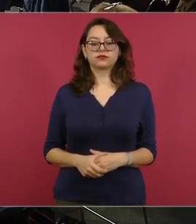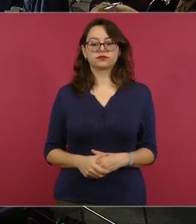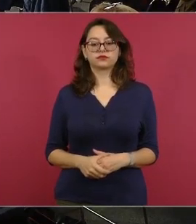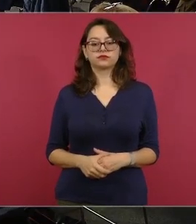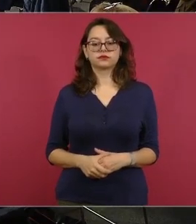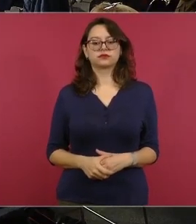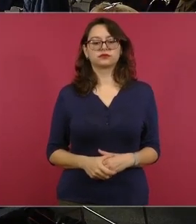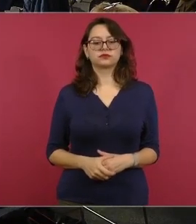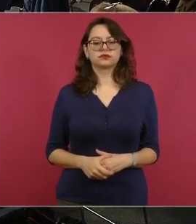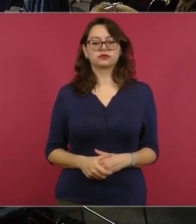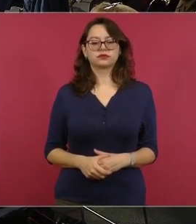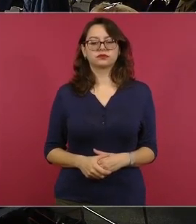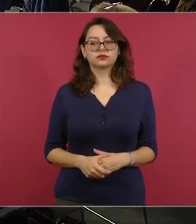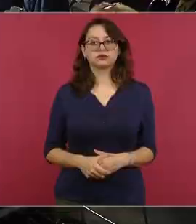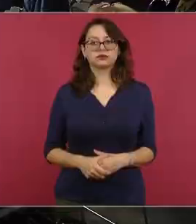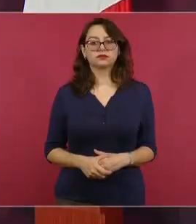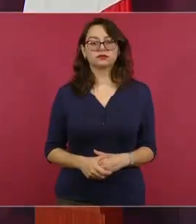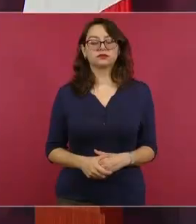deben de haber